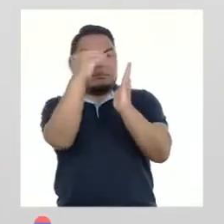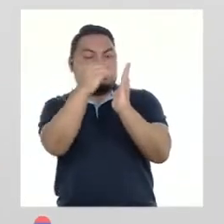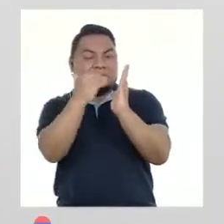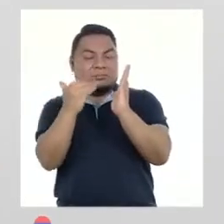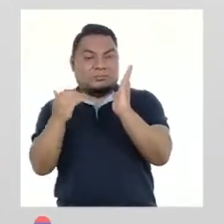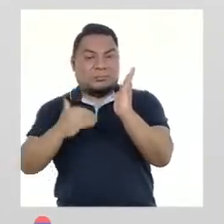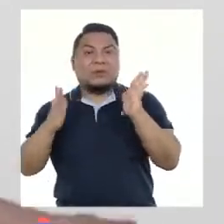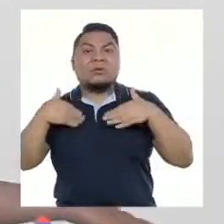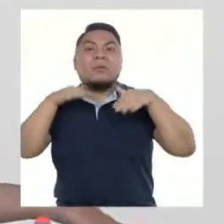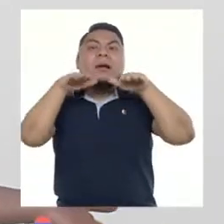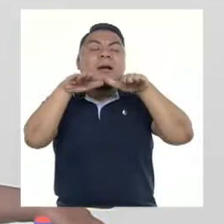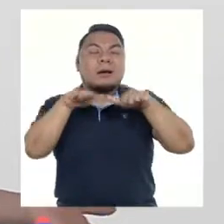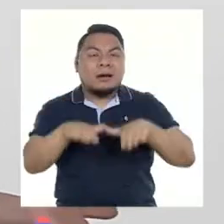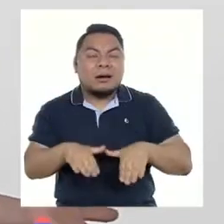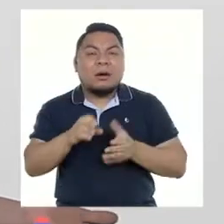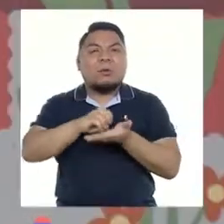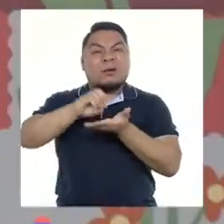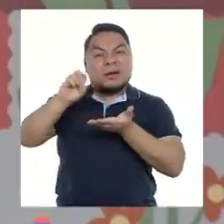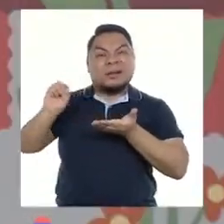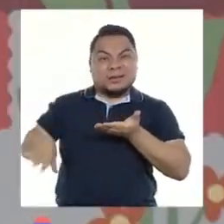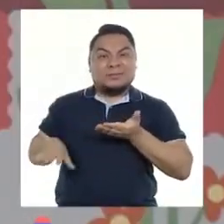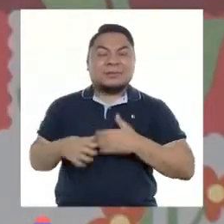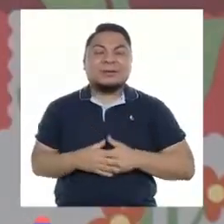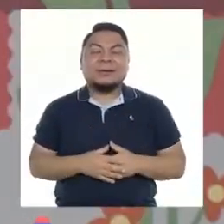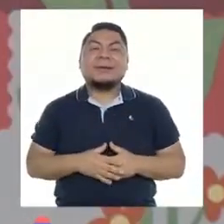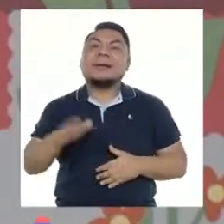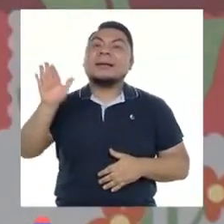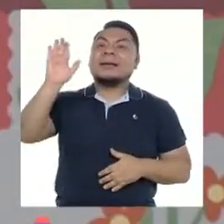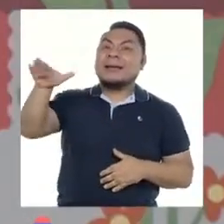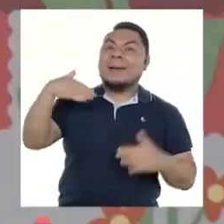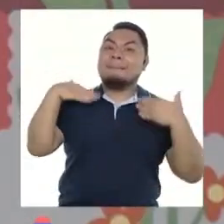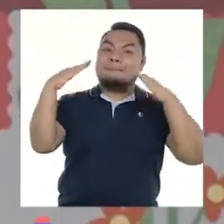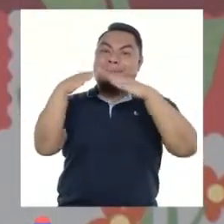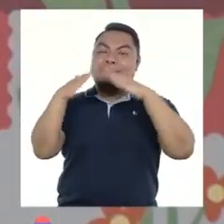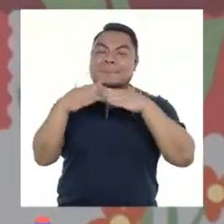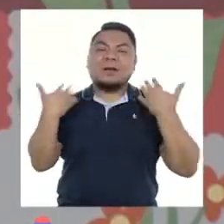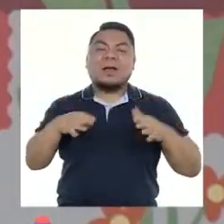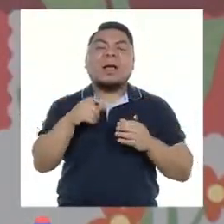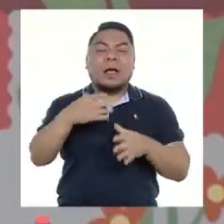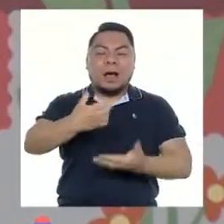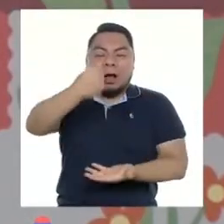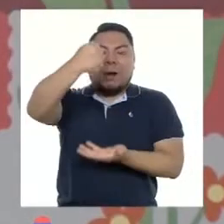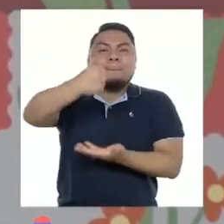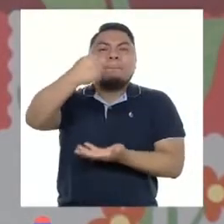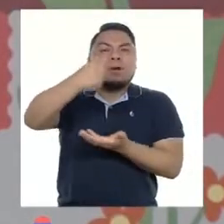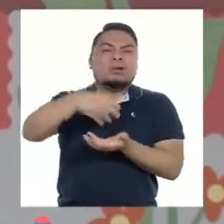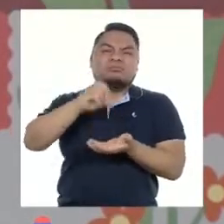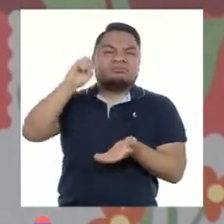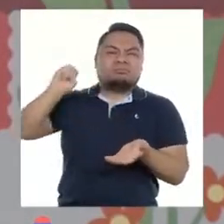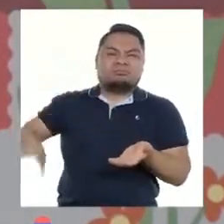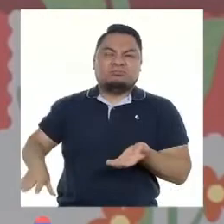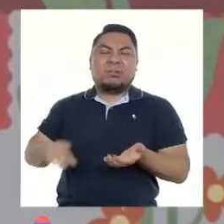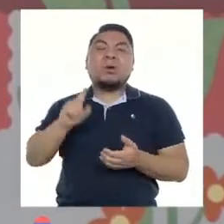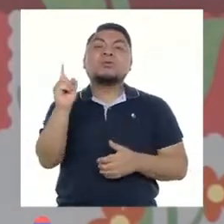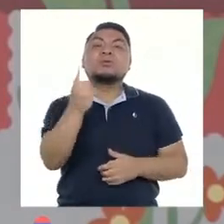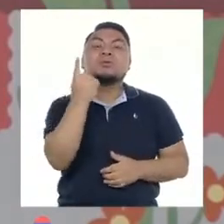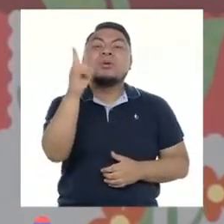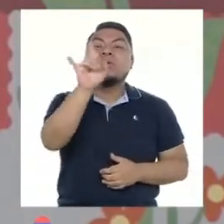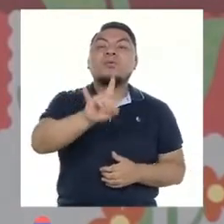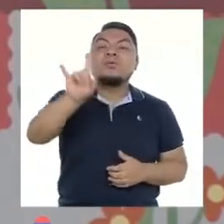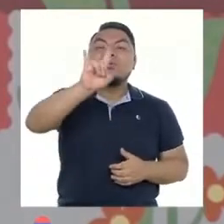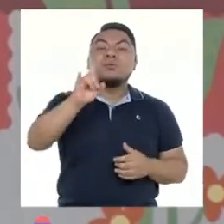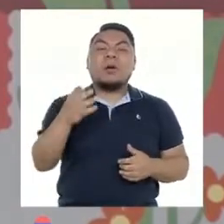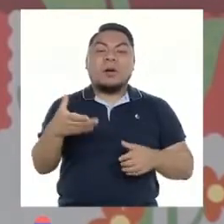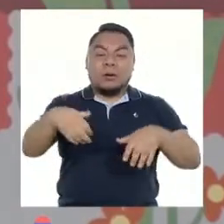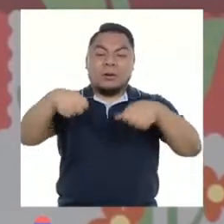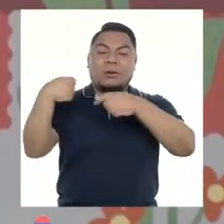que podemos reducir o eliminar. En mi casa ya se desecharon las bolsas de plástico. Solo se están usando